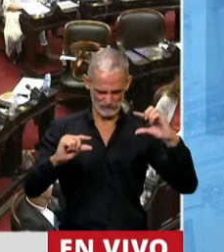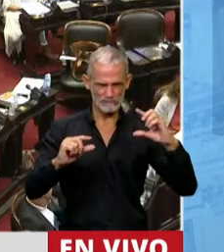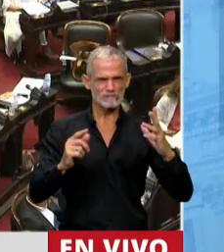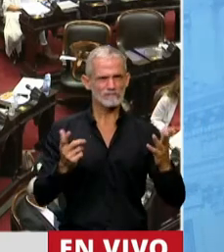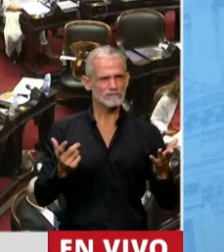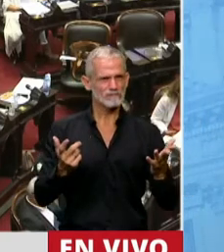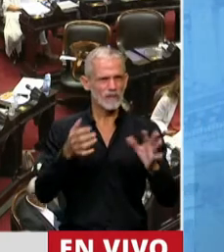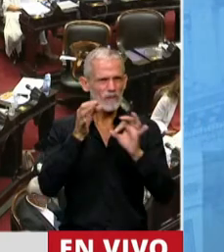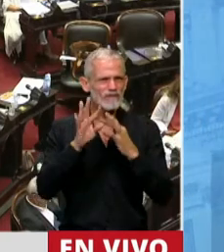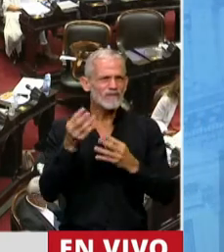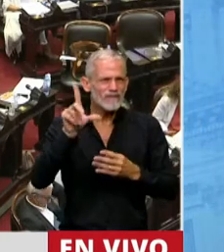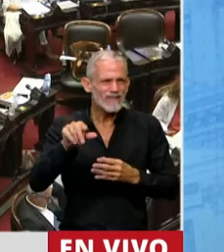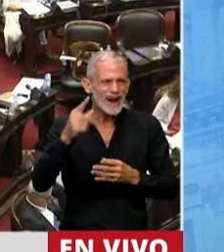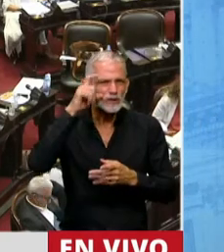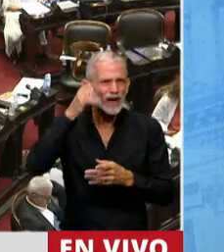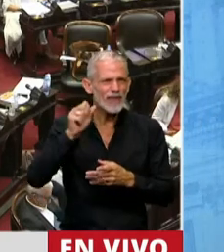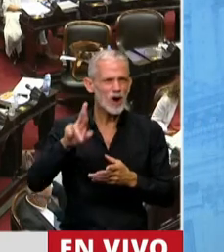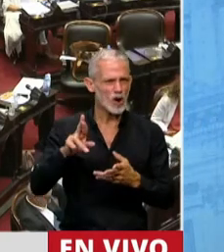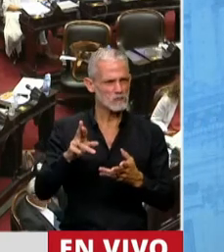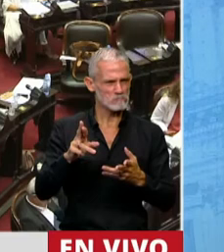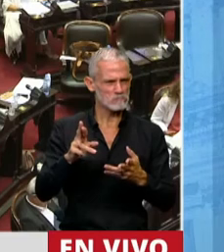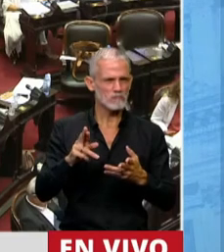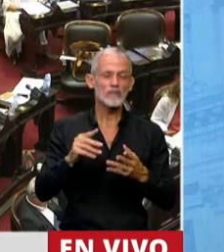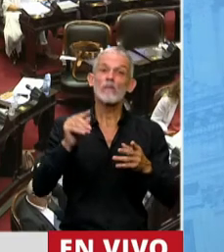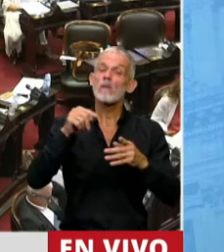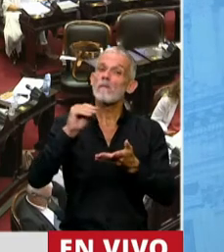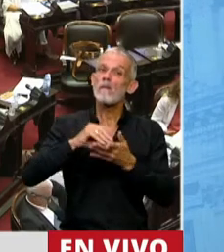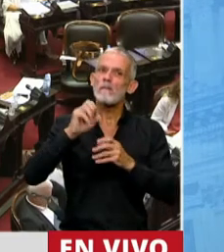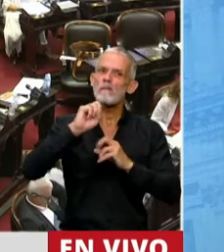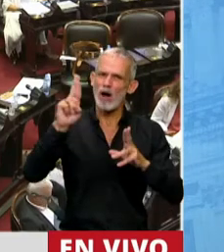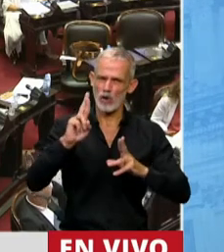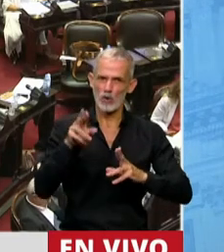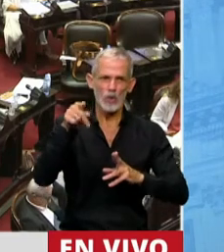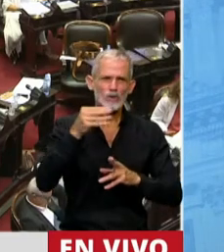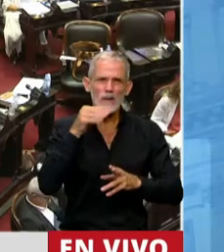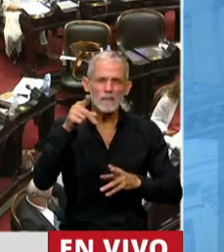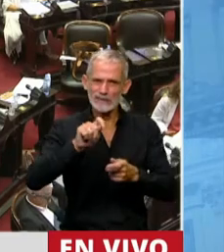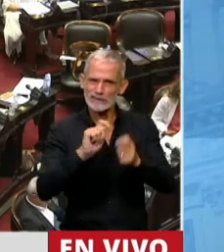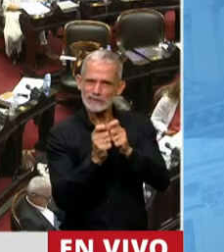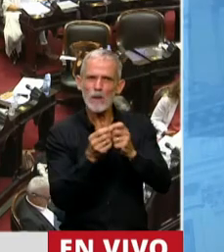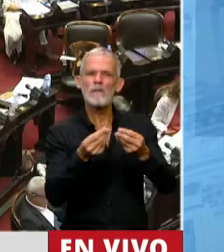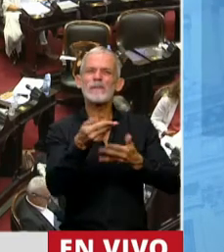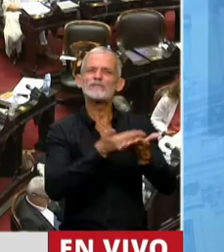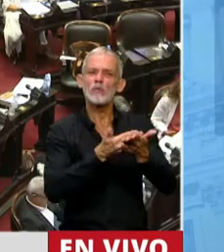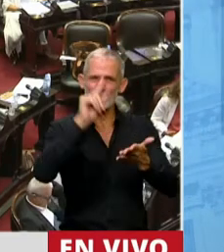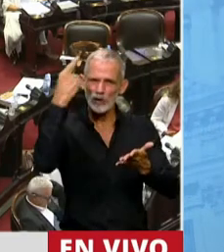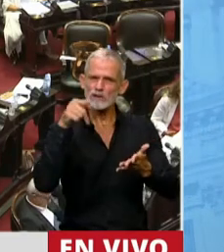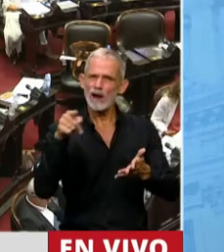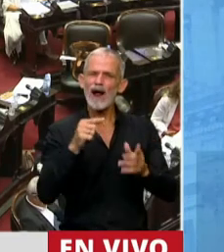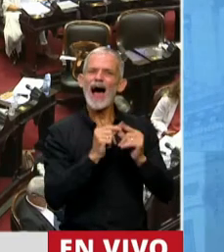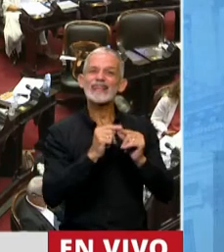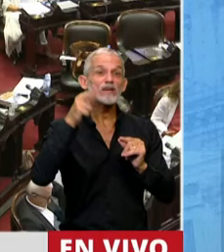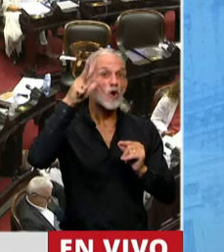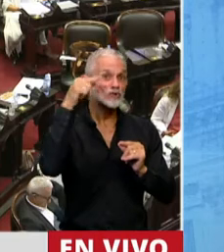hay un hecho de mayor gravedad, señor presidente. Usted hizo modificaciones en el presupuesto nacional, en el